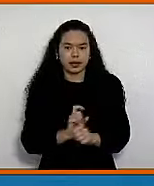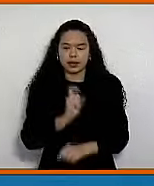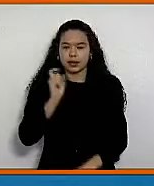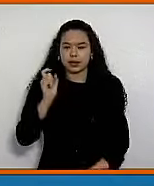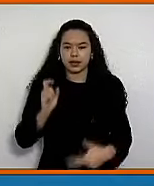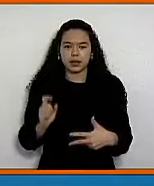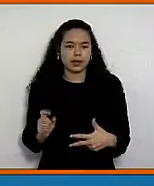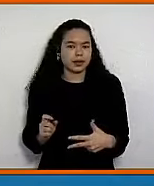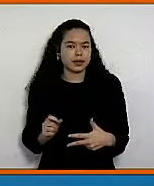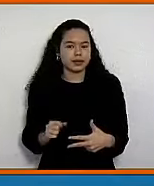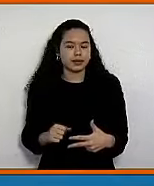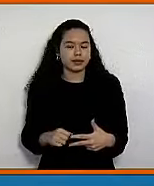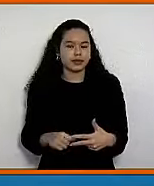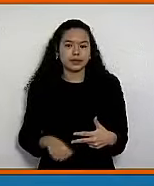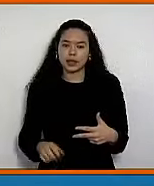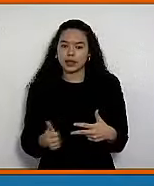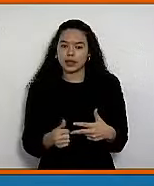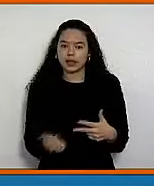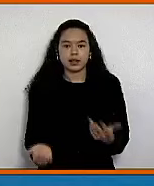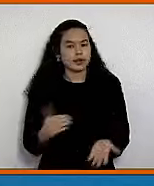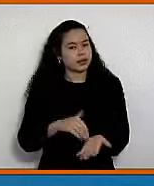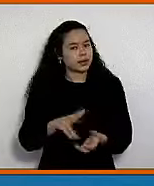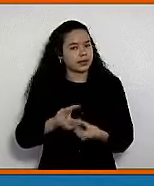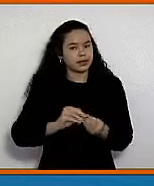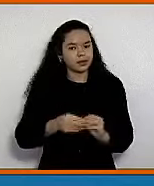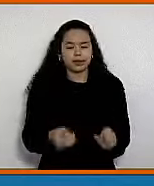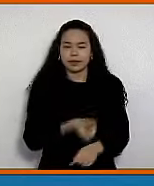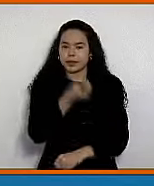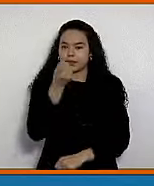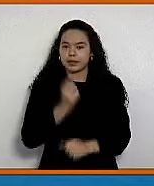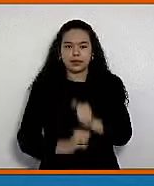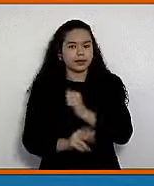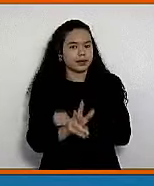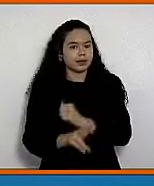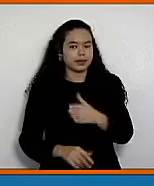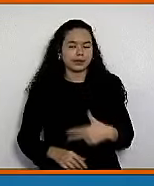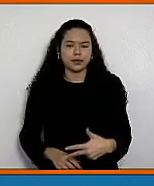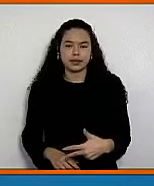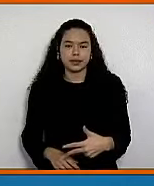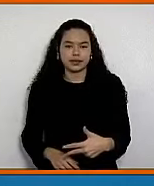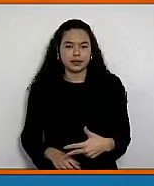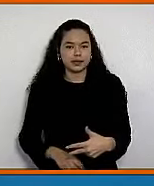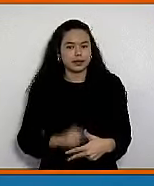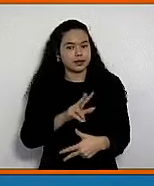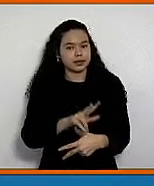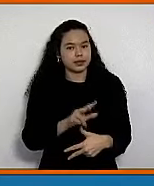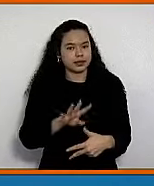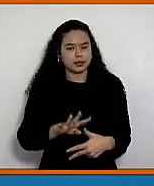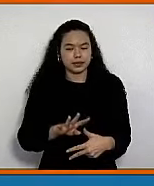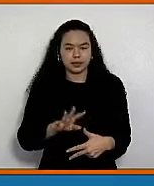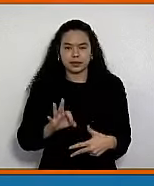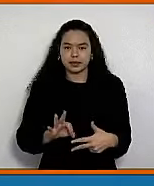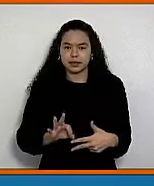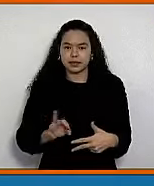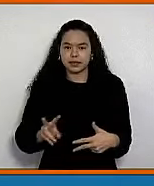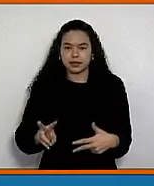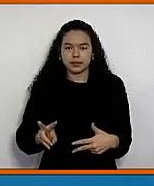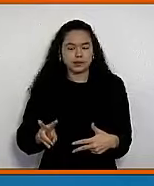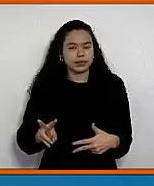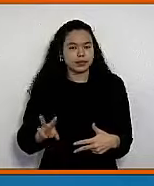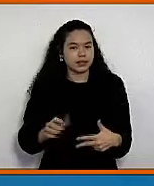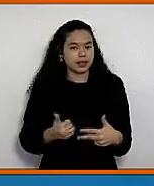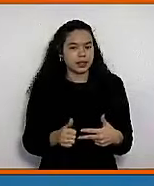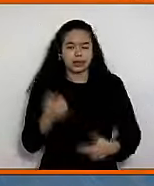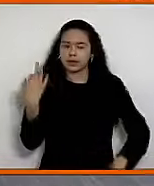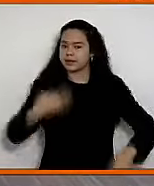número afortunado, este es el 10. Con gusto te repito los números ganadores para Pega 3. 34, 92 y